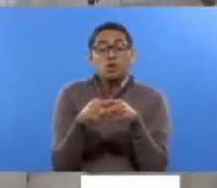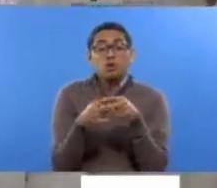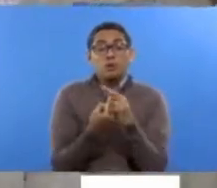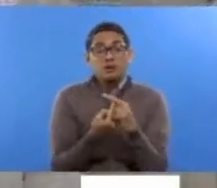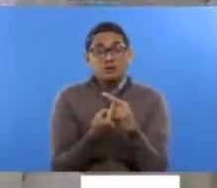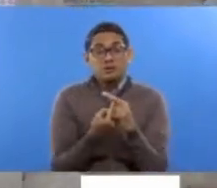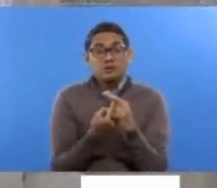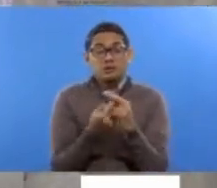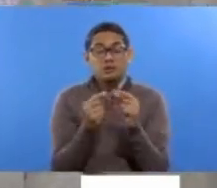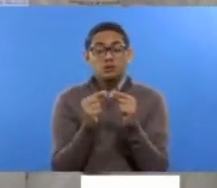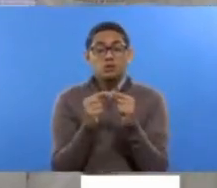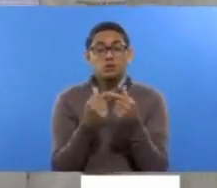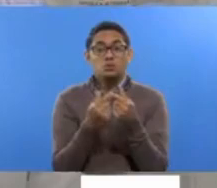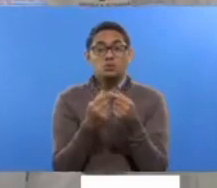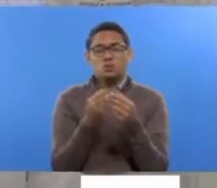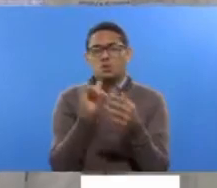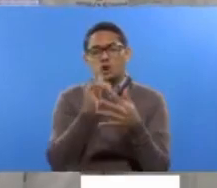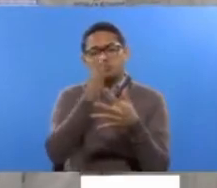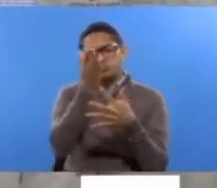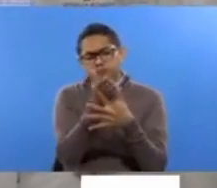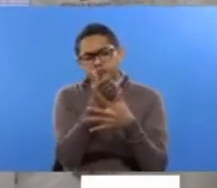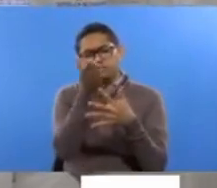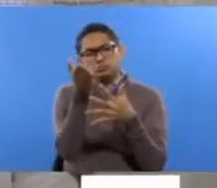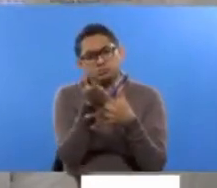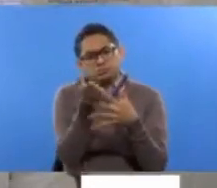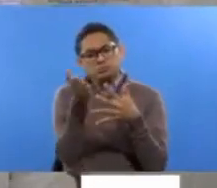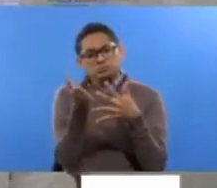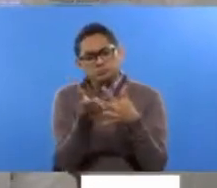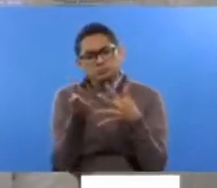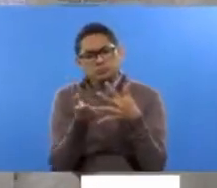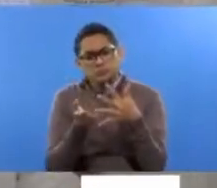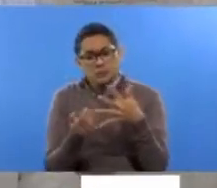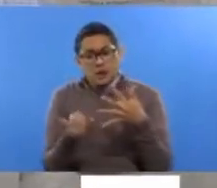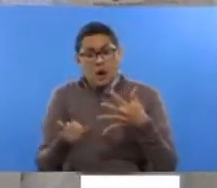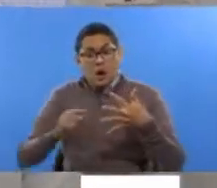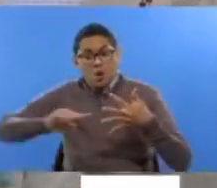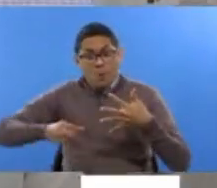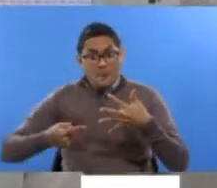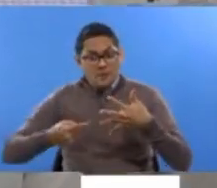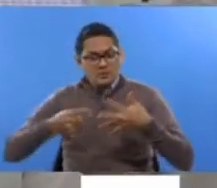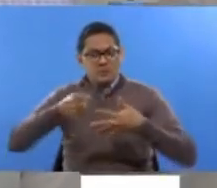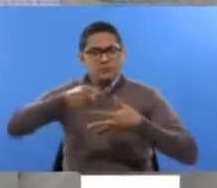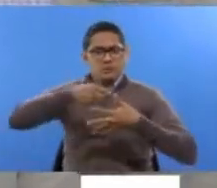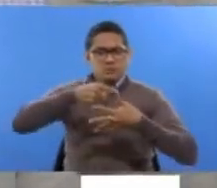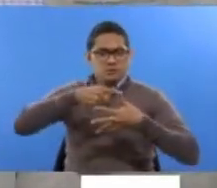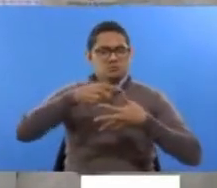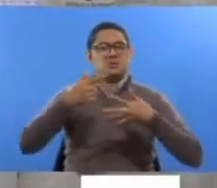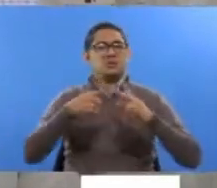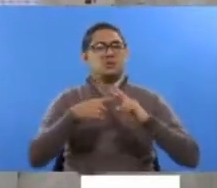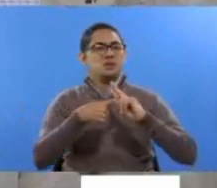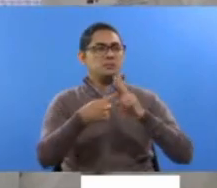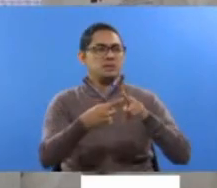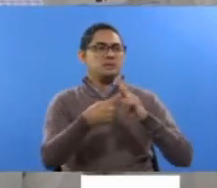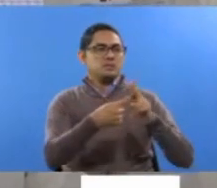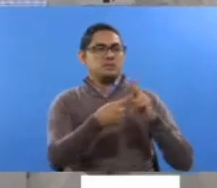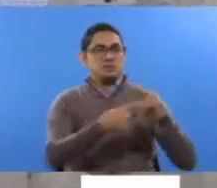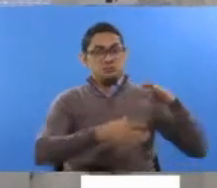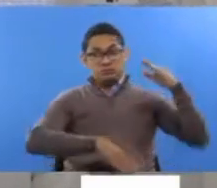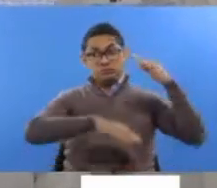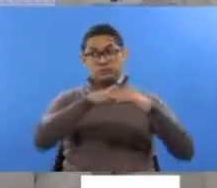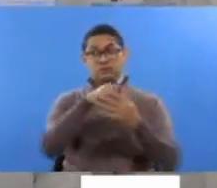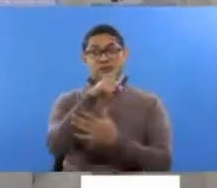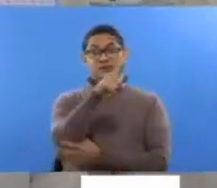otras fases que son importantes. Por ejemplo, en esta fase 1, dentro de los préstamos, de esos hasta 100.000